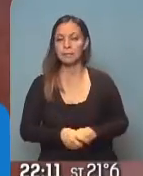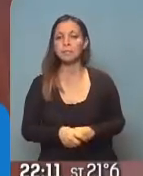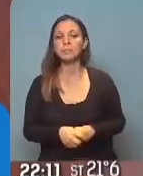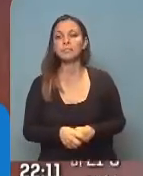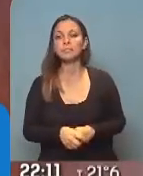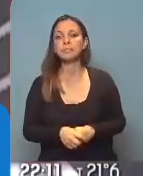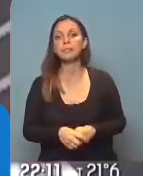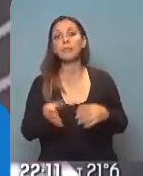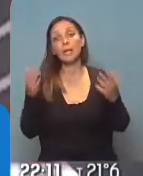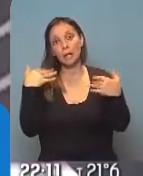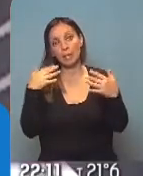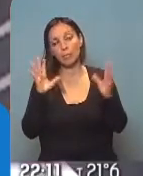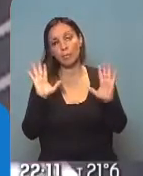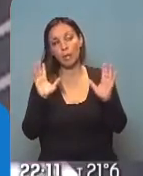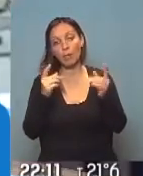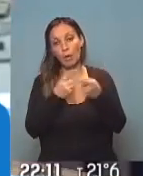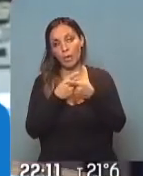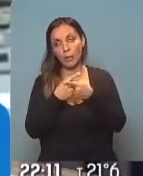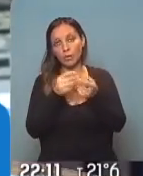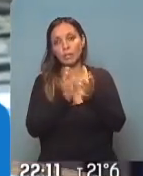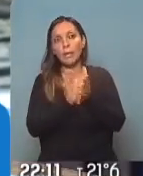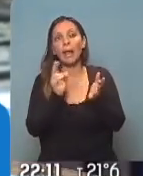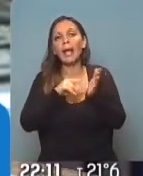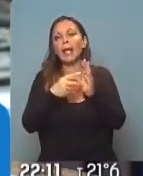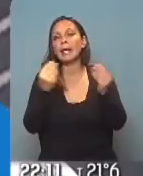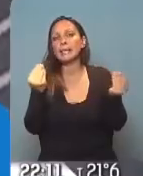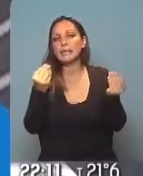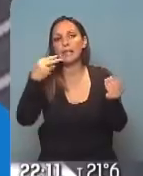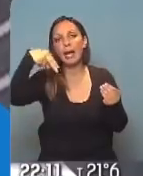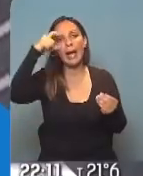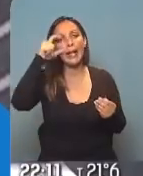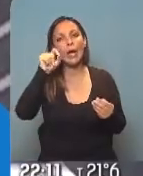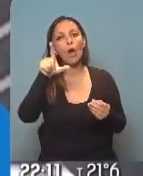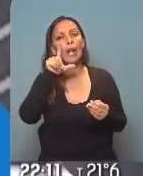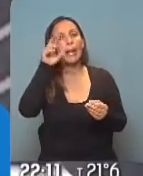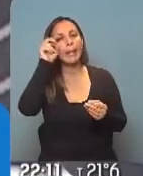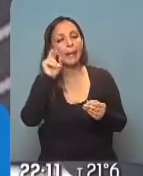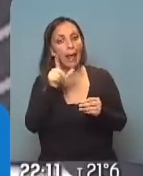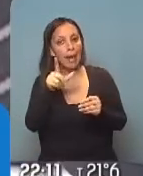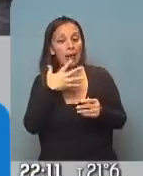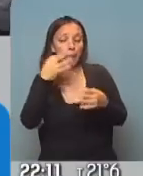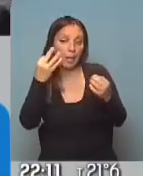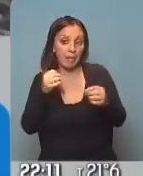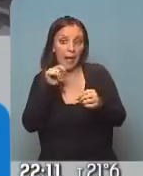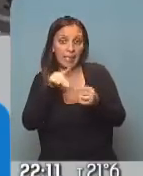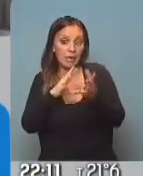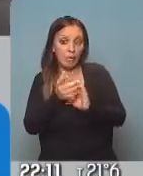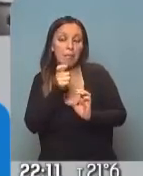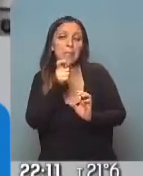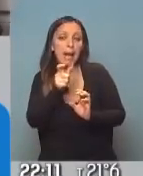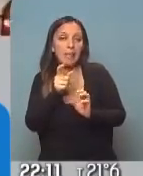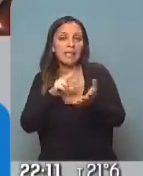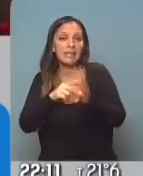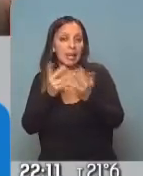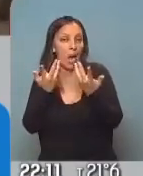Tenemos una larga discusión sobre qué es ser liberal, ¿no? Porque los neoliberales en general son bastante conservadores y muy poco liberales en el sentido histórico